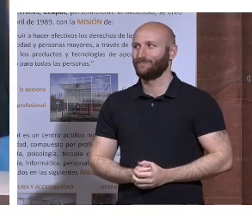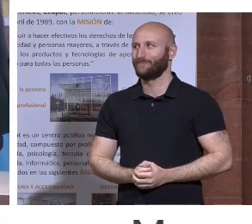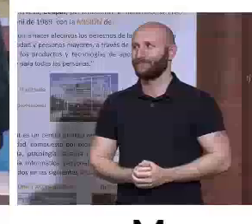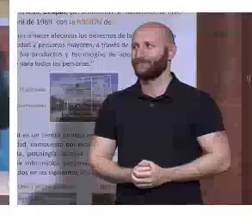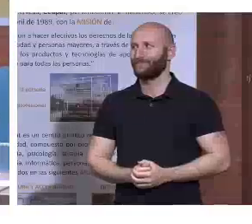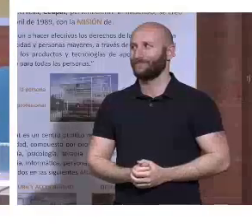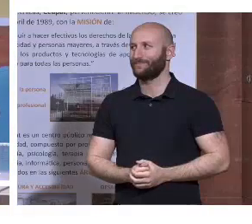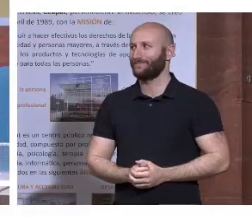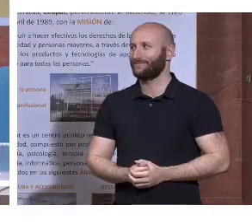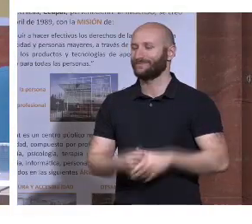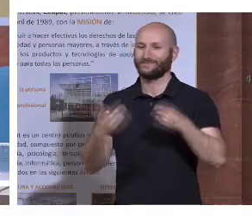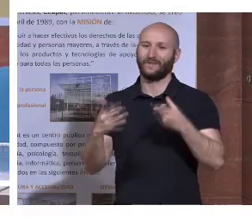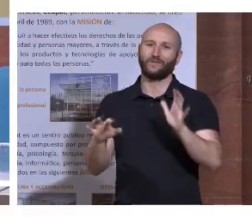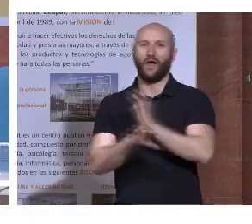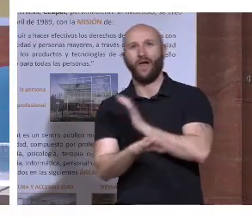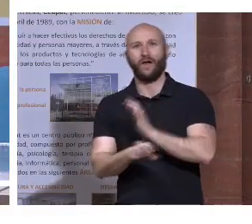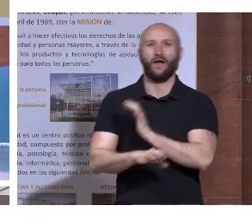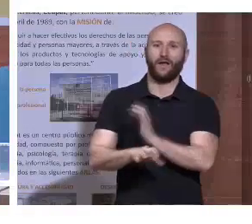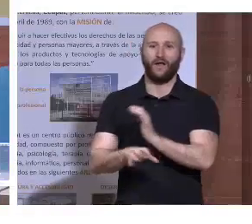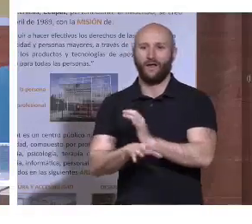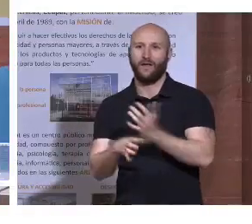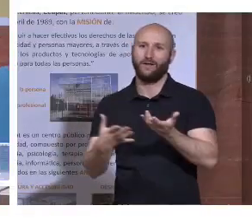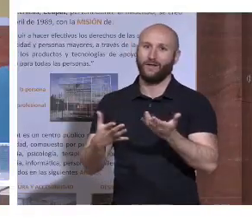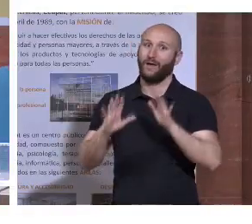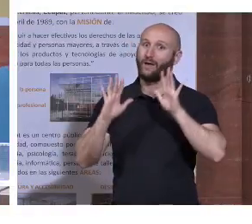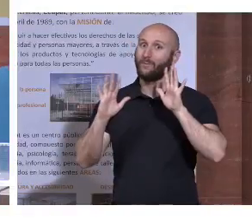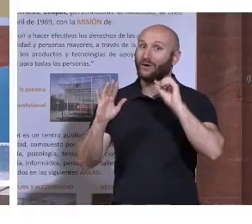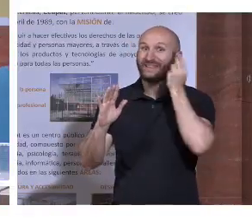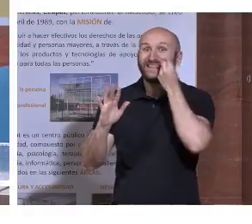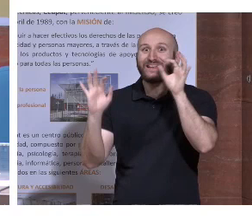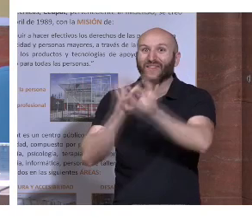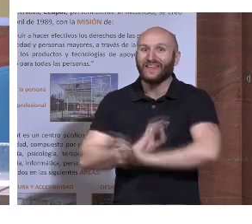Esto es cachondeo, jiji, jaja, jojojo. Pero nadie se ha enterado de nada.